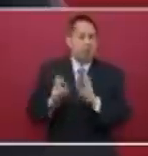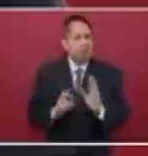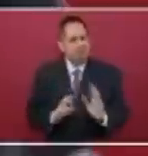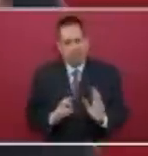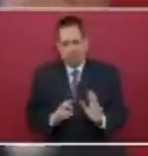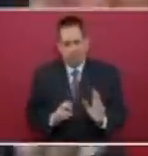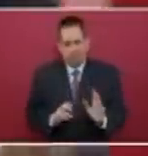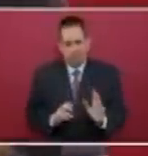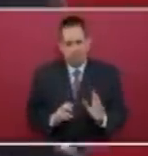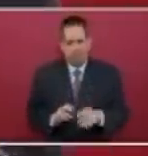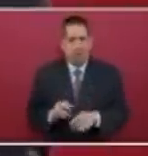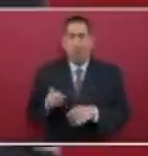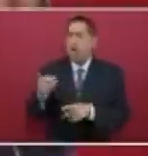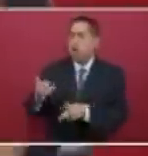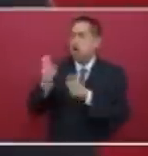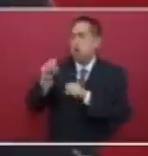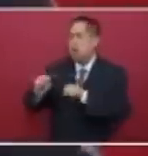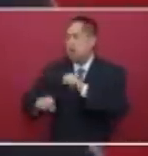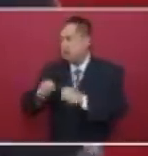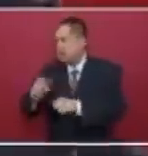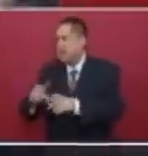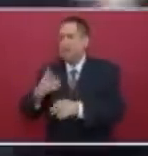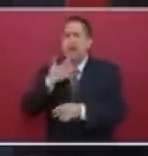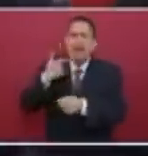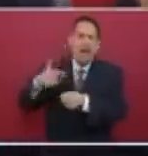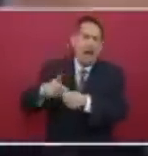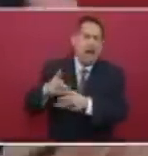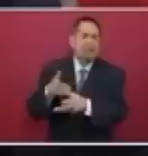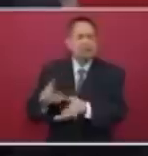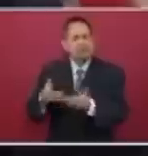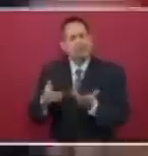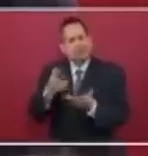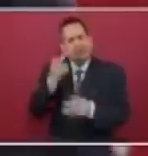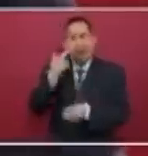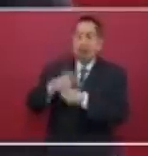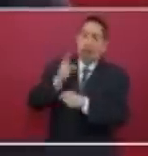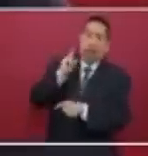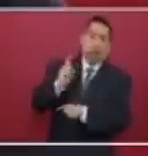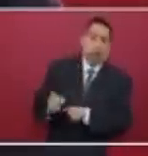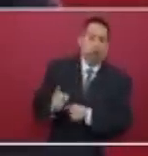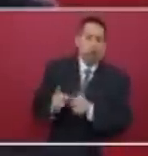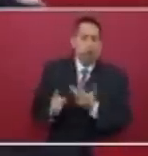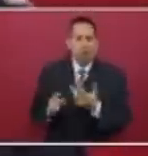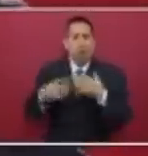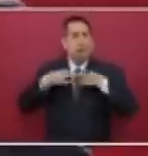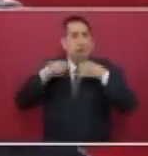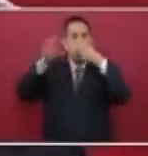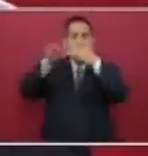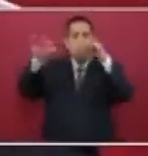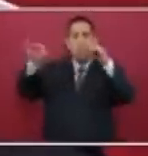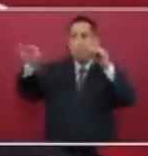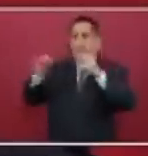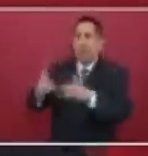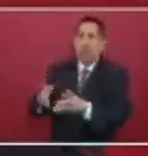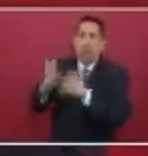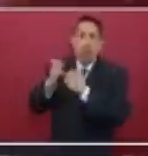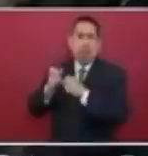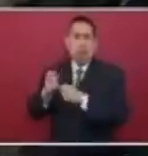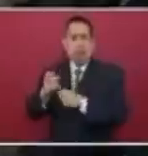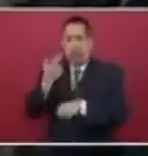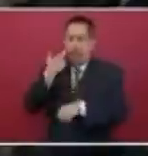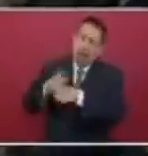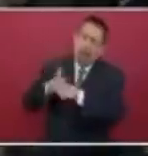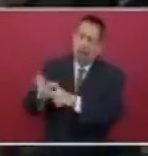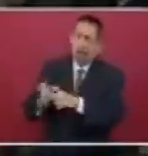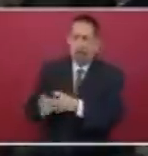que se robó una bicicleta a un cilindro de gas el que se roba la ropa tendida en el patio y a